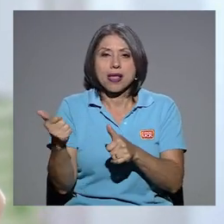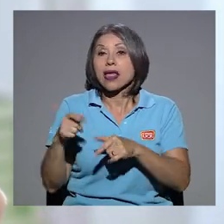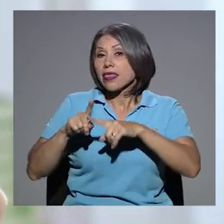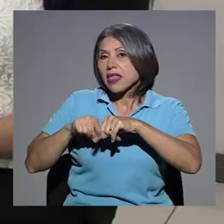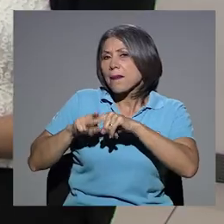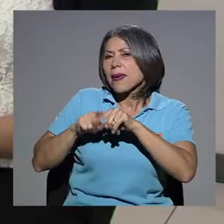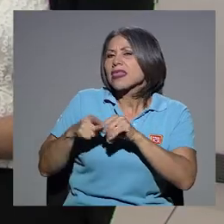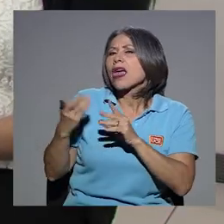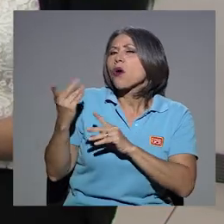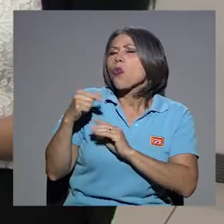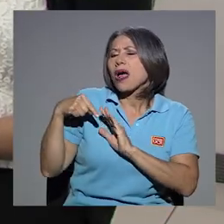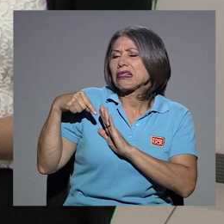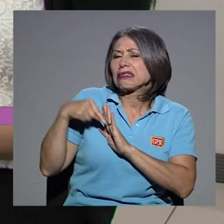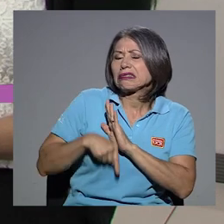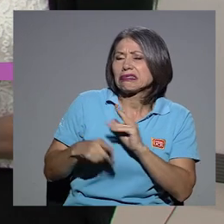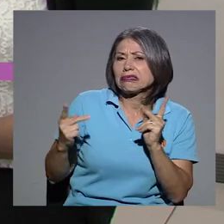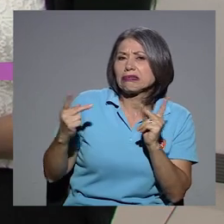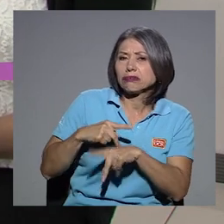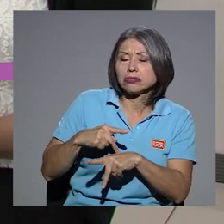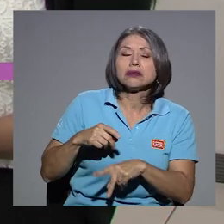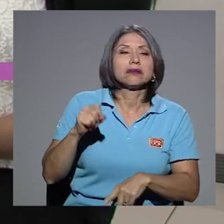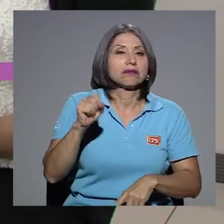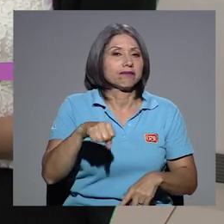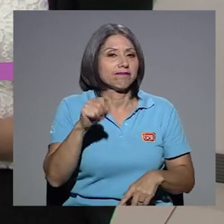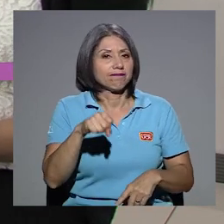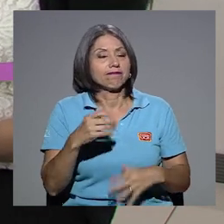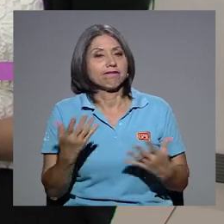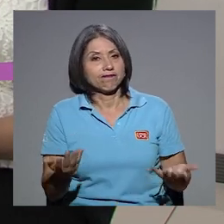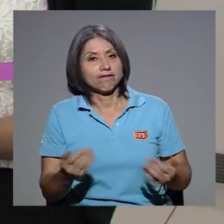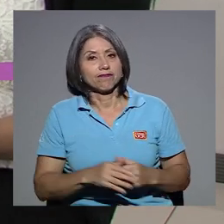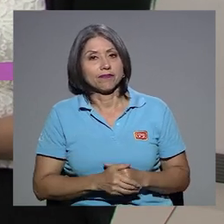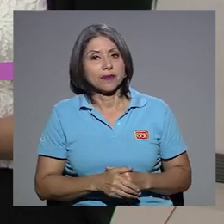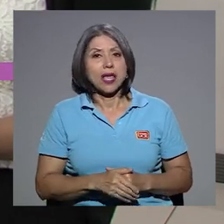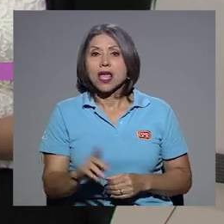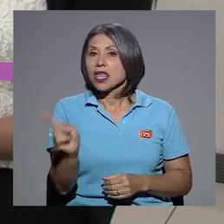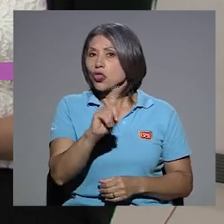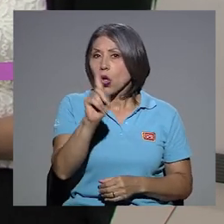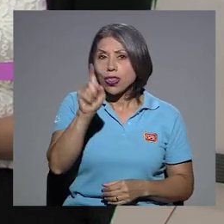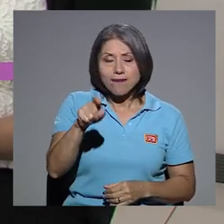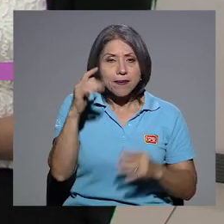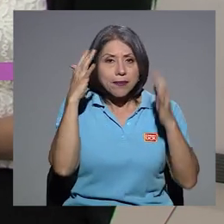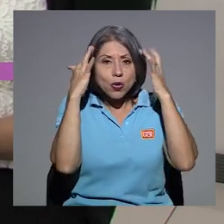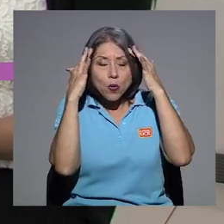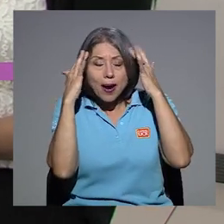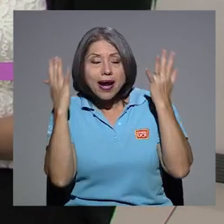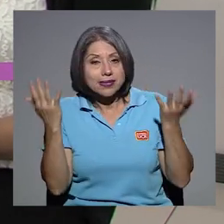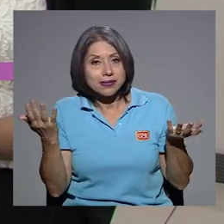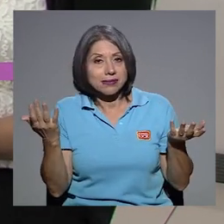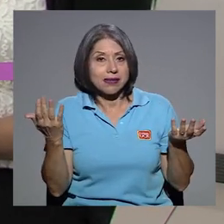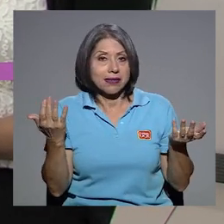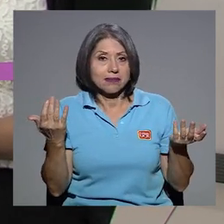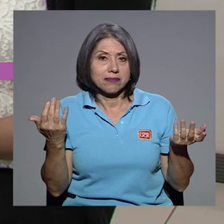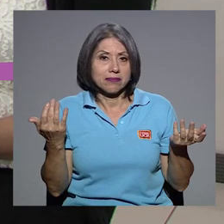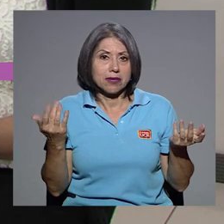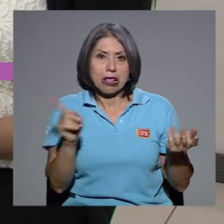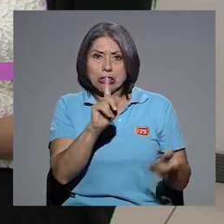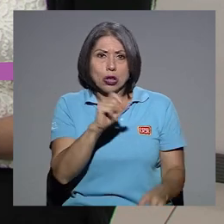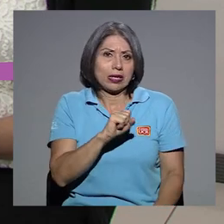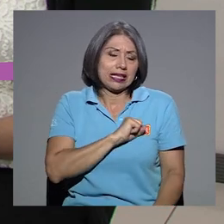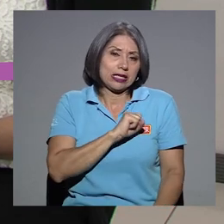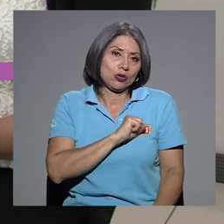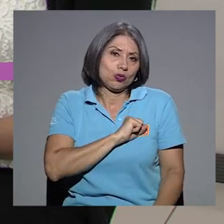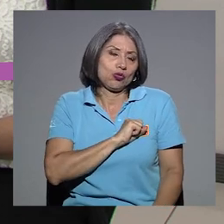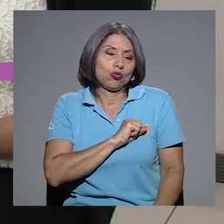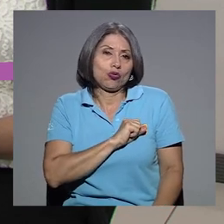de la gravedad, como usted decía, del tratamiento entonces de las personas. Y que no se deben preocupar entonces, ¿verdad? Que no les dé susto,